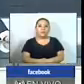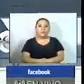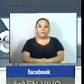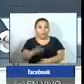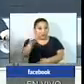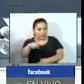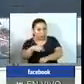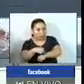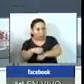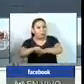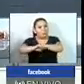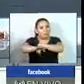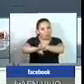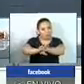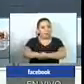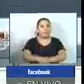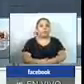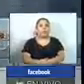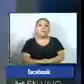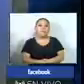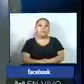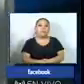hacemos un espacio para comerciales